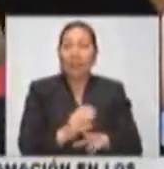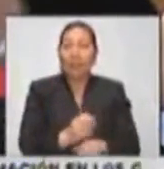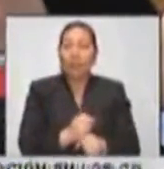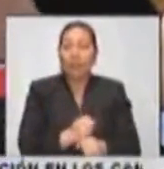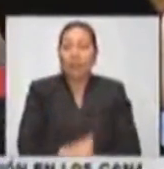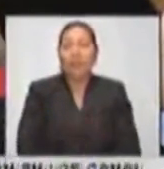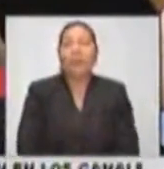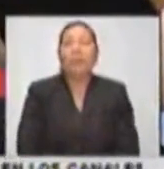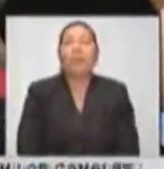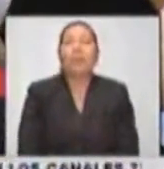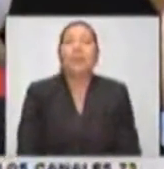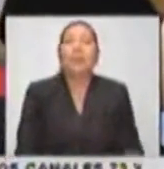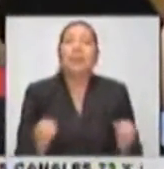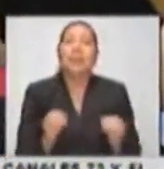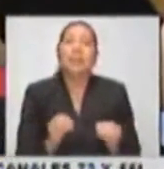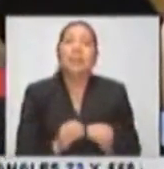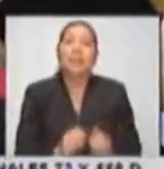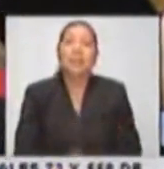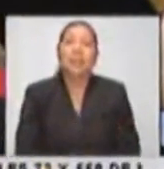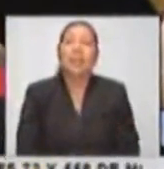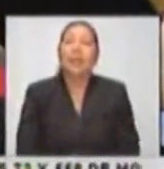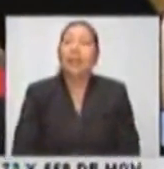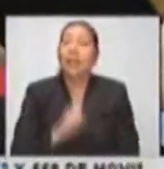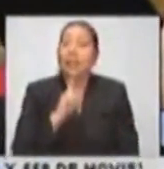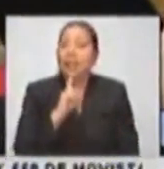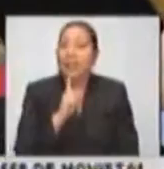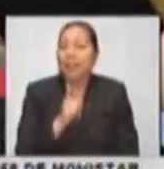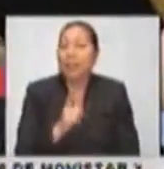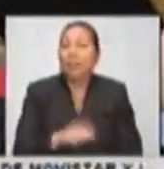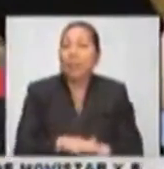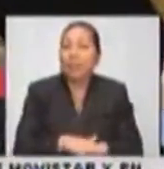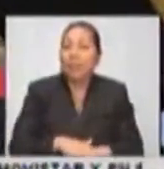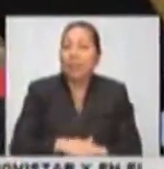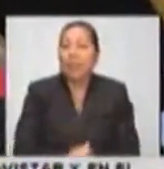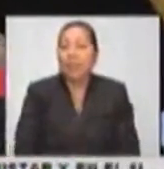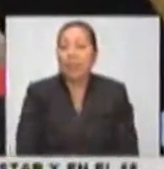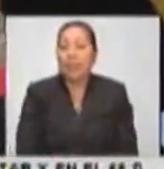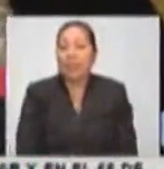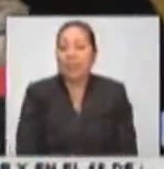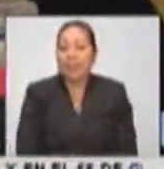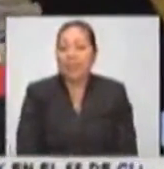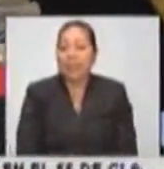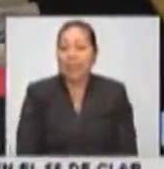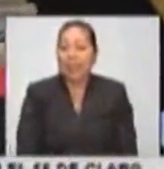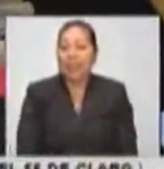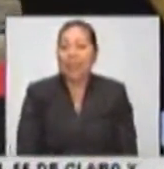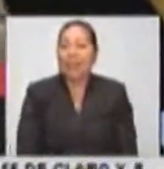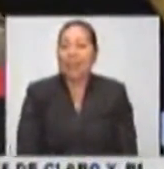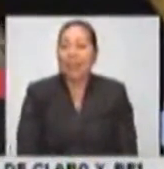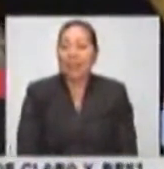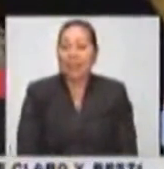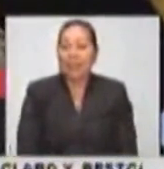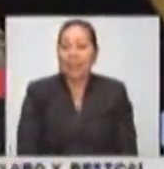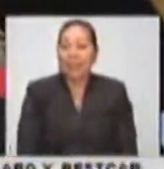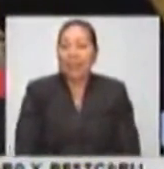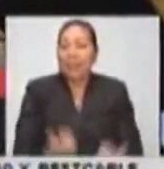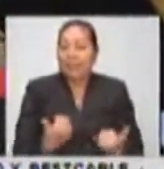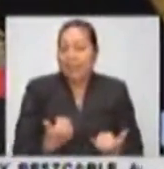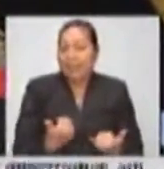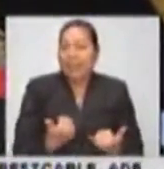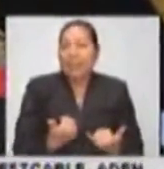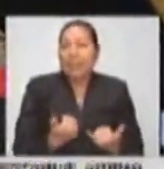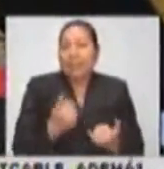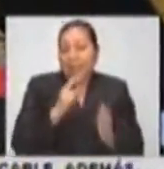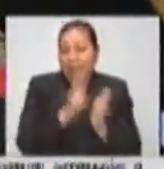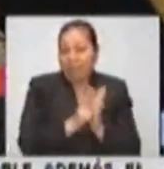sostenible. Ese es el conjunto que estamos tratando de discutir. Siguiente, por favor. Y estos son, digo,